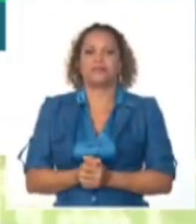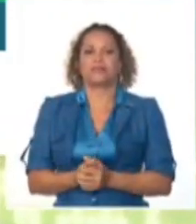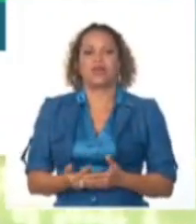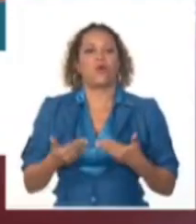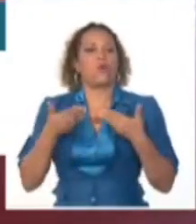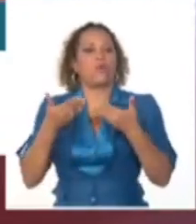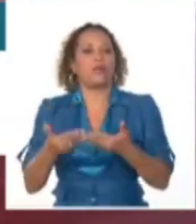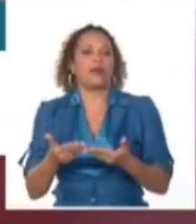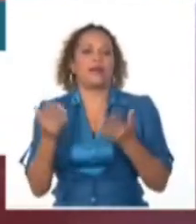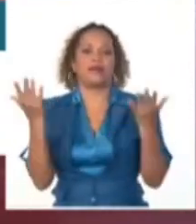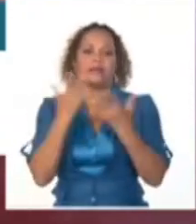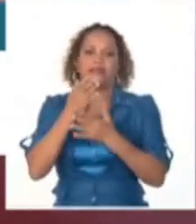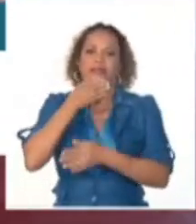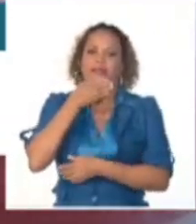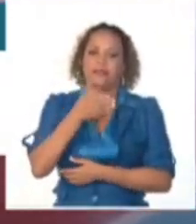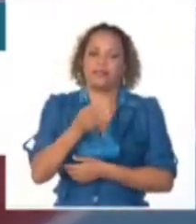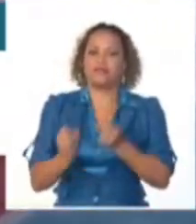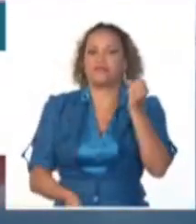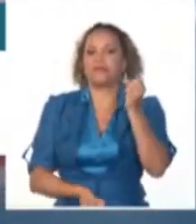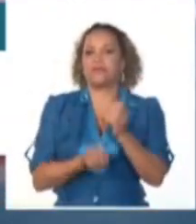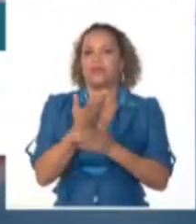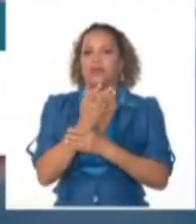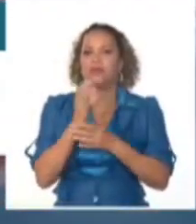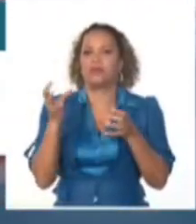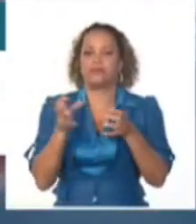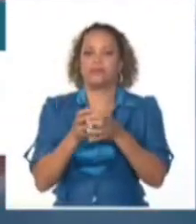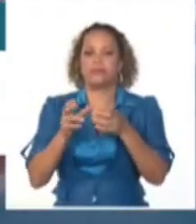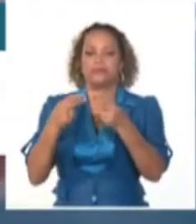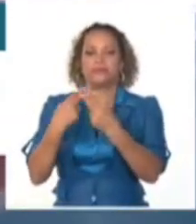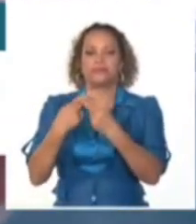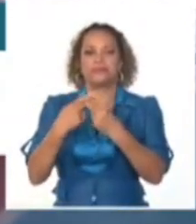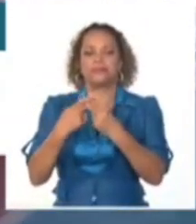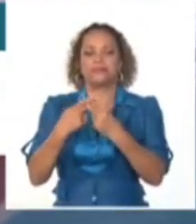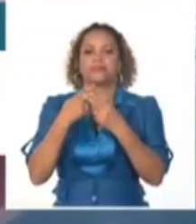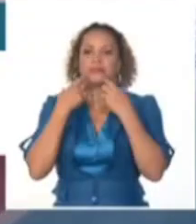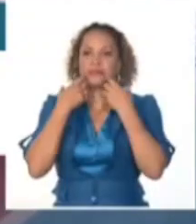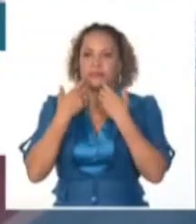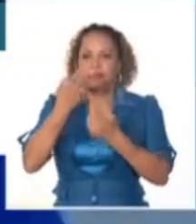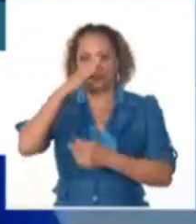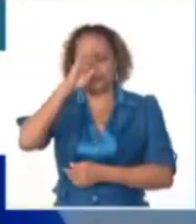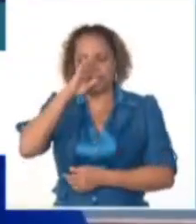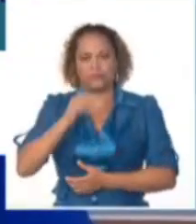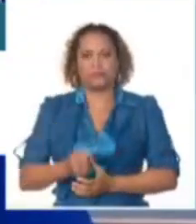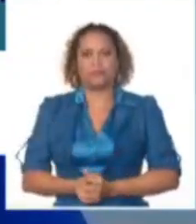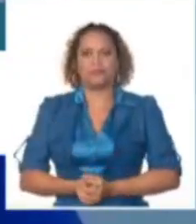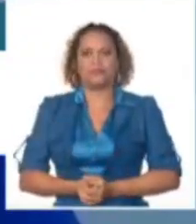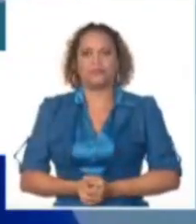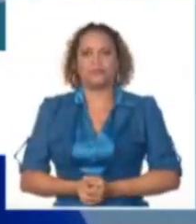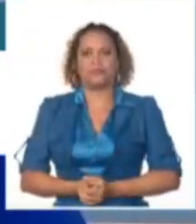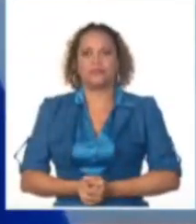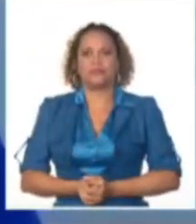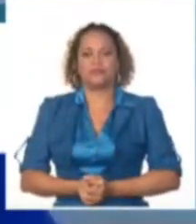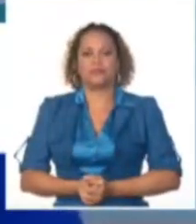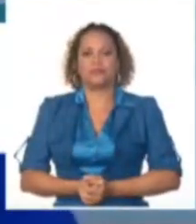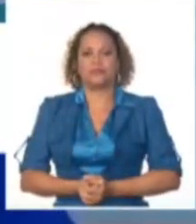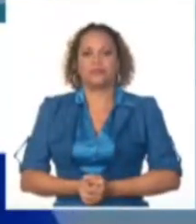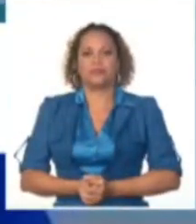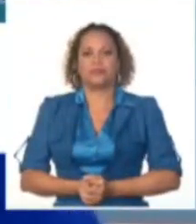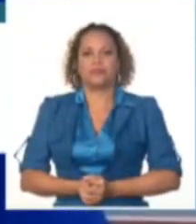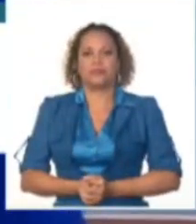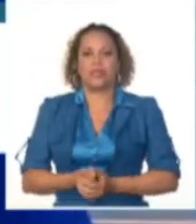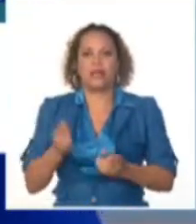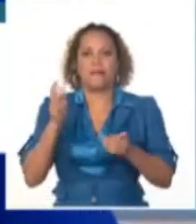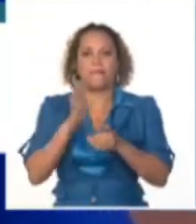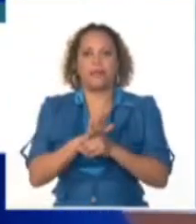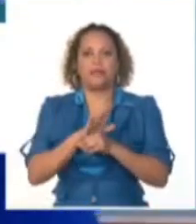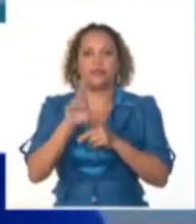jefe Fidel Castro, fundador de la cita multideportiva de más relevancia en el país. Él fue el que inició esa